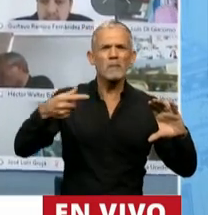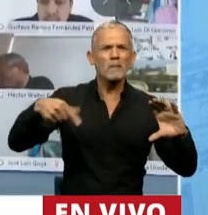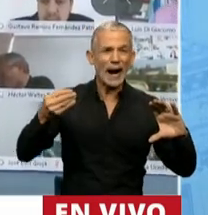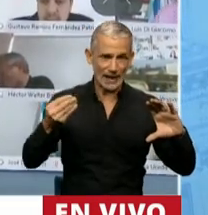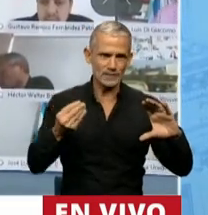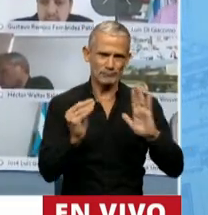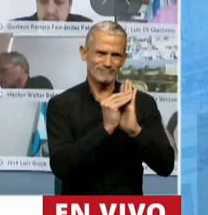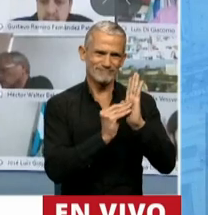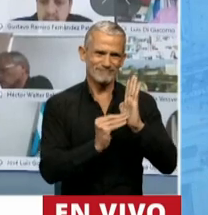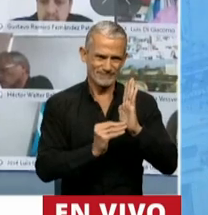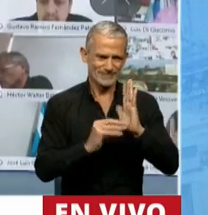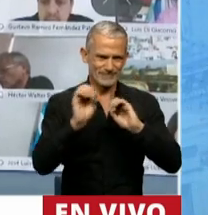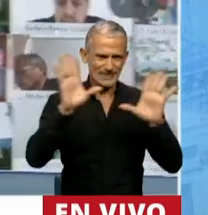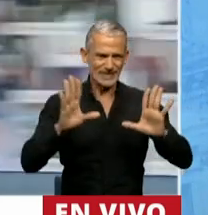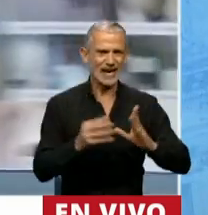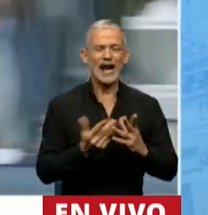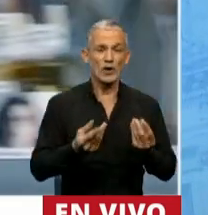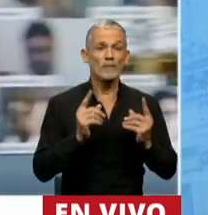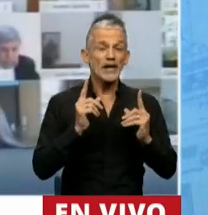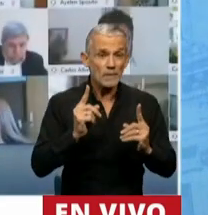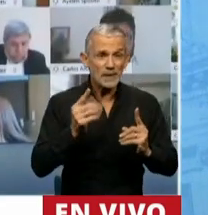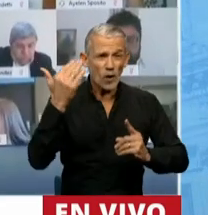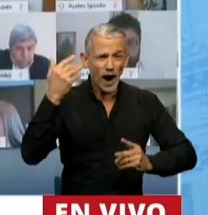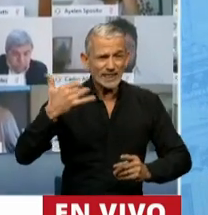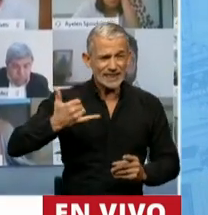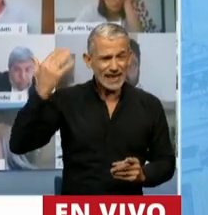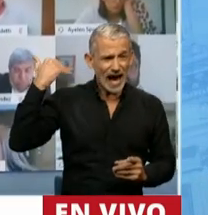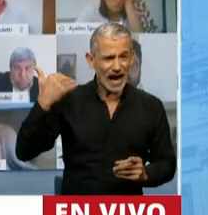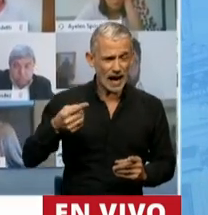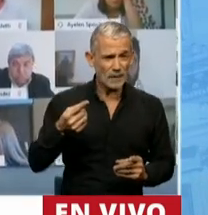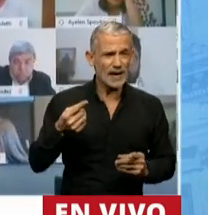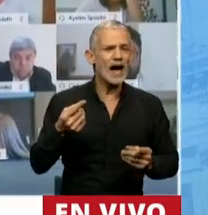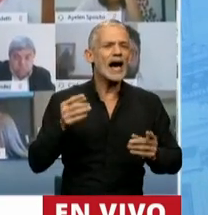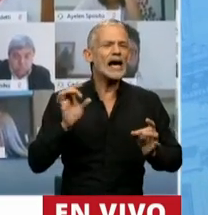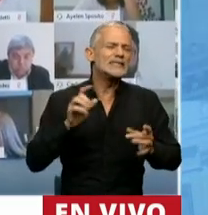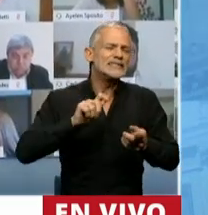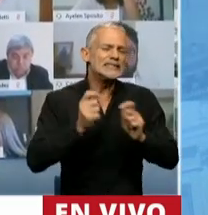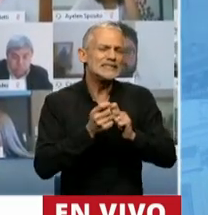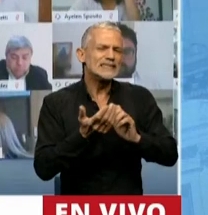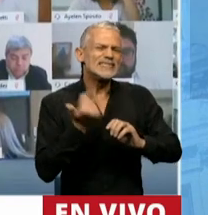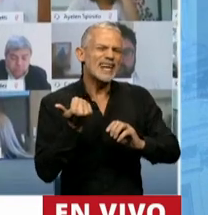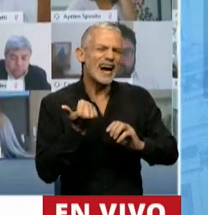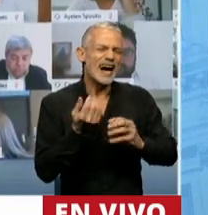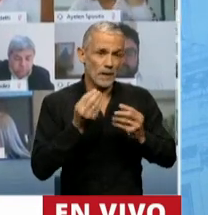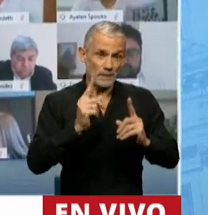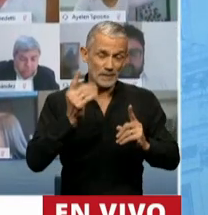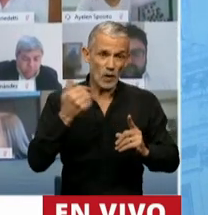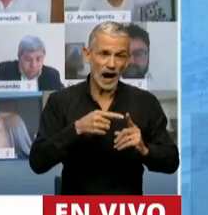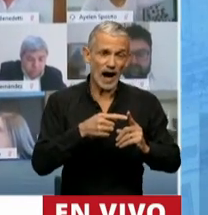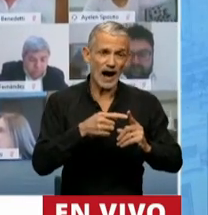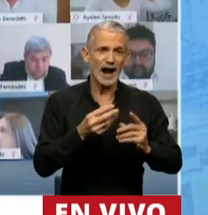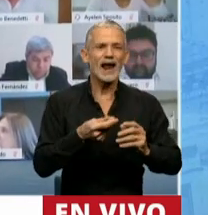recursos, que son los mismos que existían, excepto que se elimina, como explicamos,